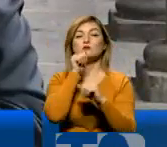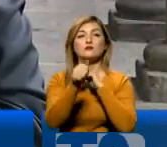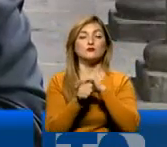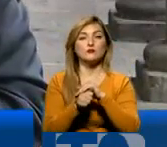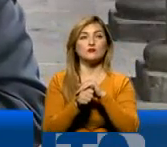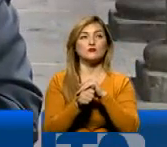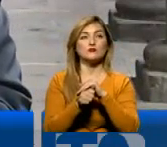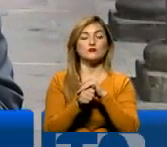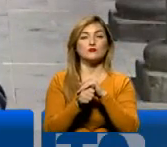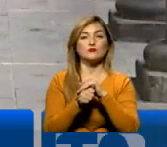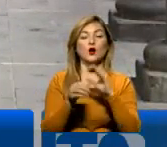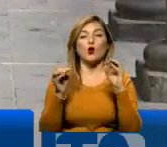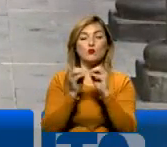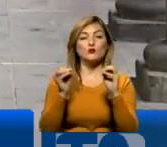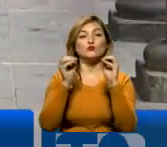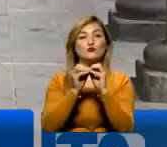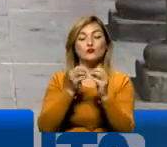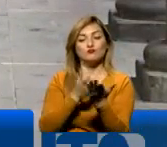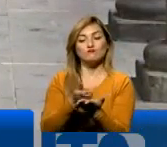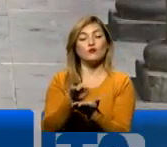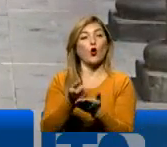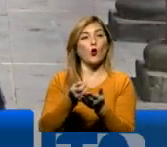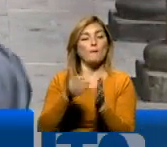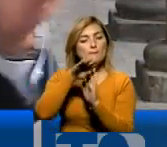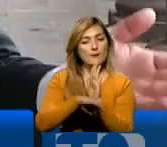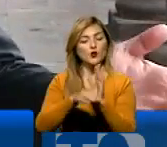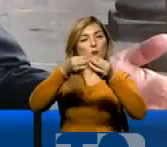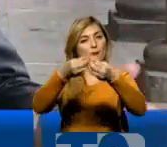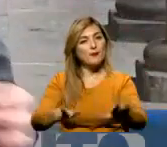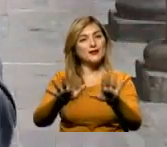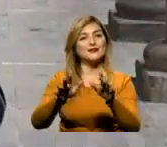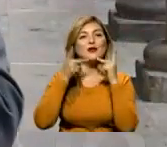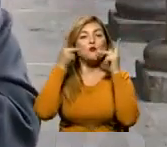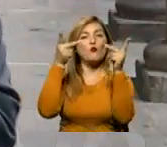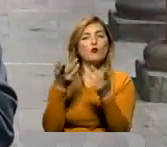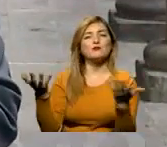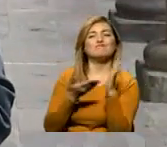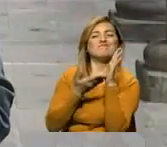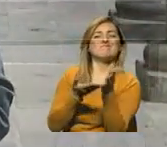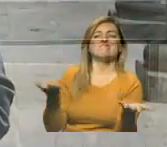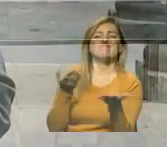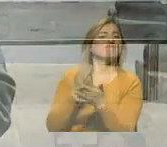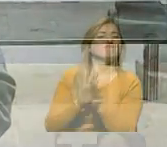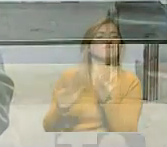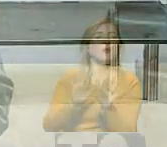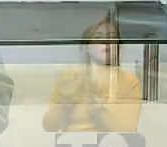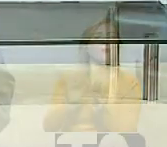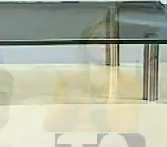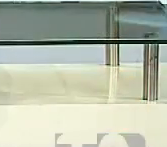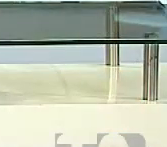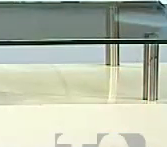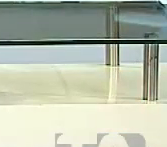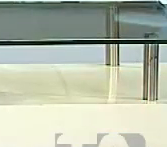privadas el incremento de ganancias o minimizar las pérdidas. Ya en el sector público, equivale, por ejemplo, a ganar